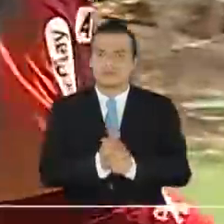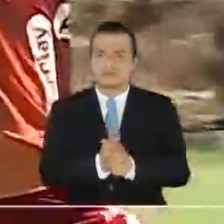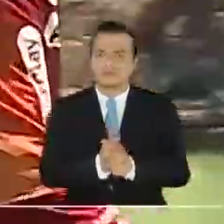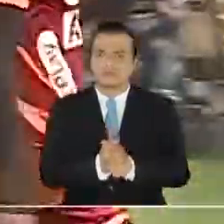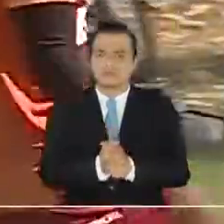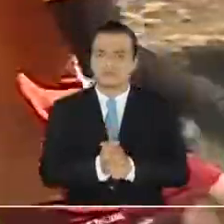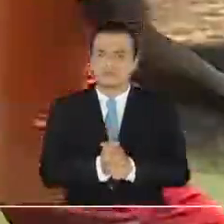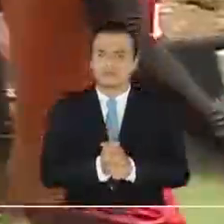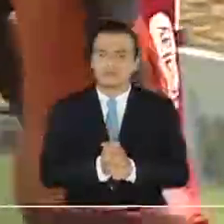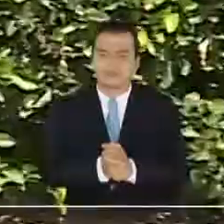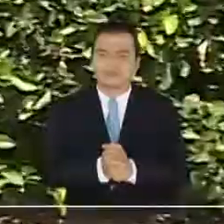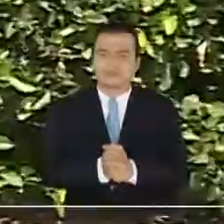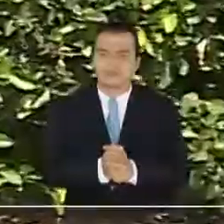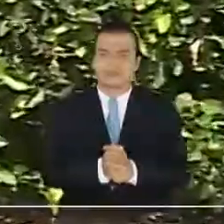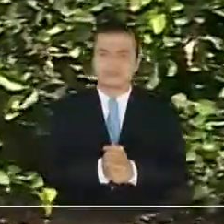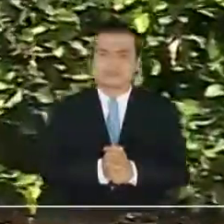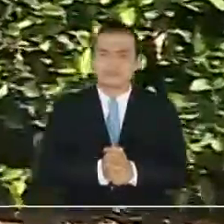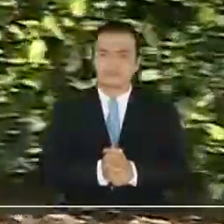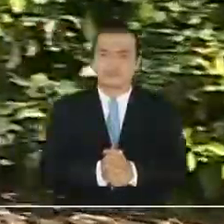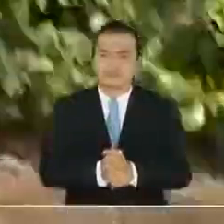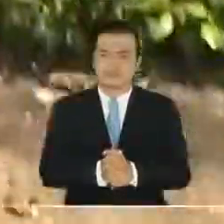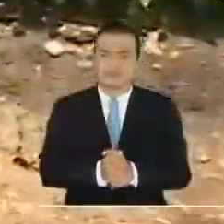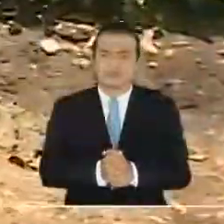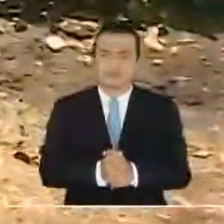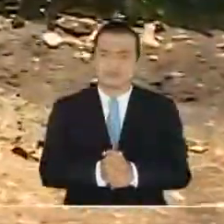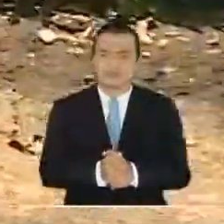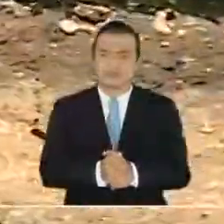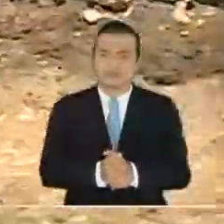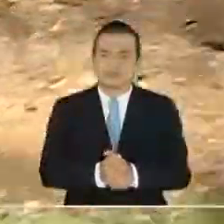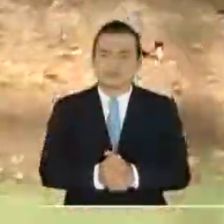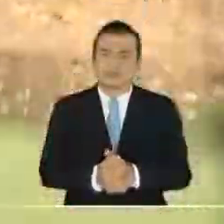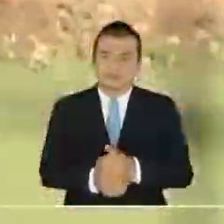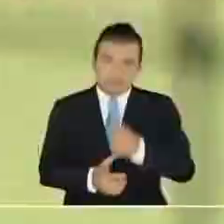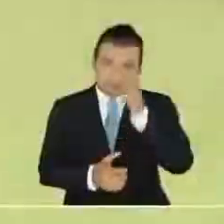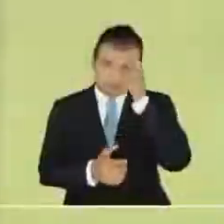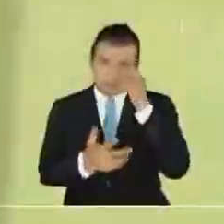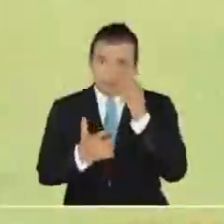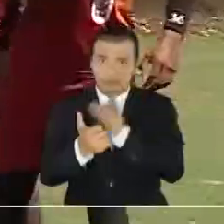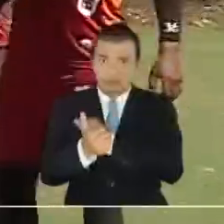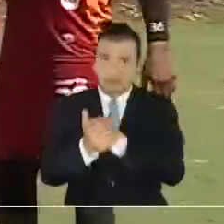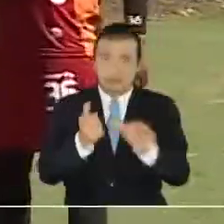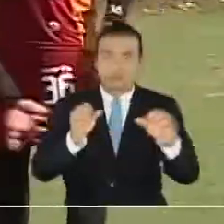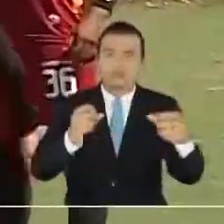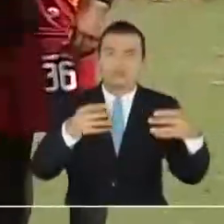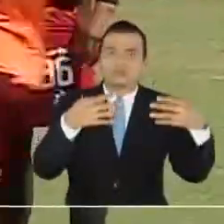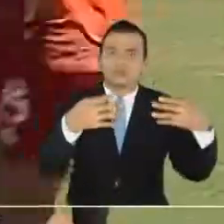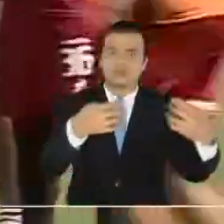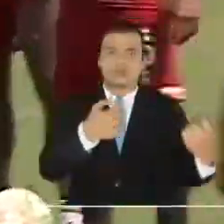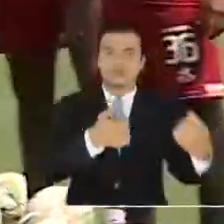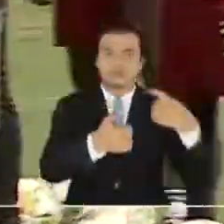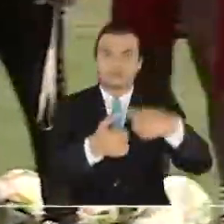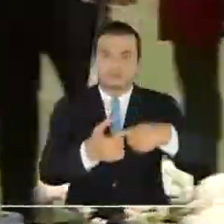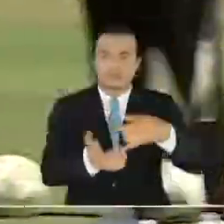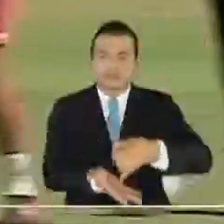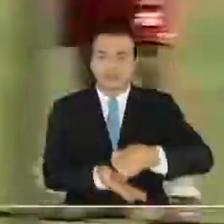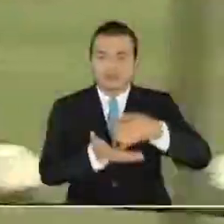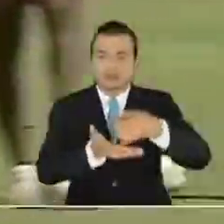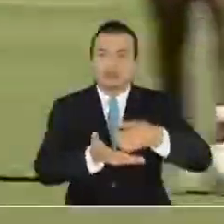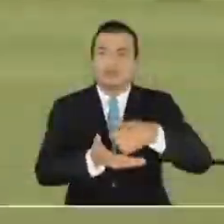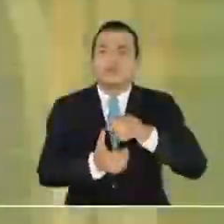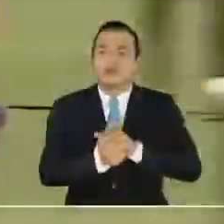Buscarán hoy ante los aseguradores clasificar por quinta ocasión a la fase de cuartos de final de la Copa. Estamos en una racha que nos está